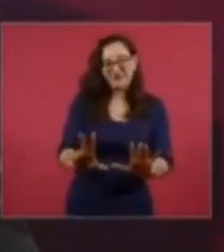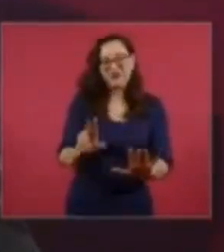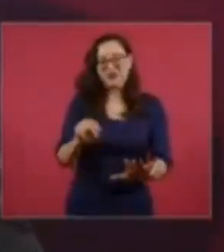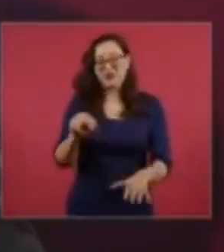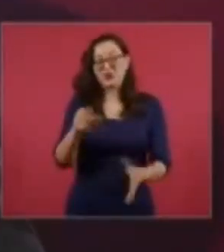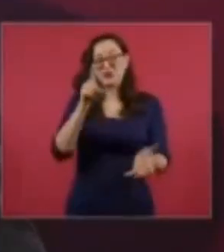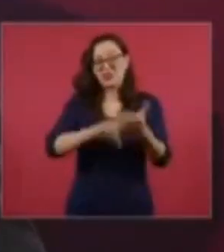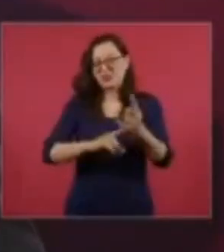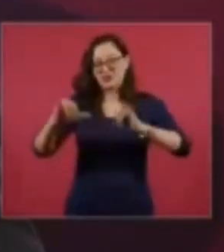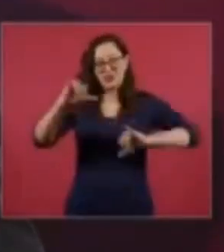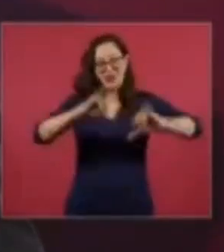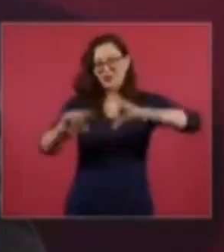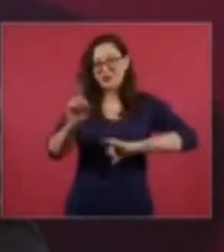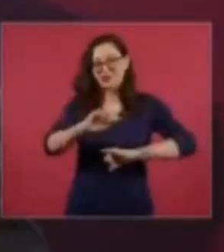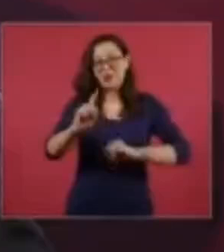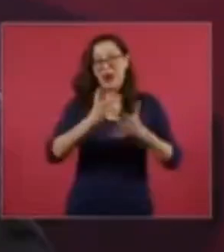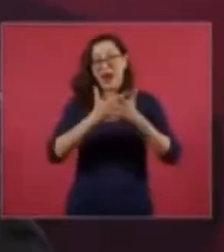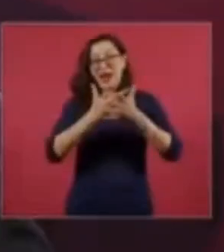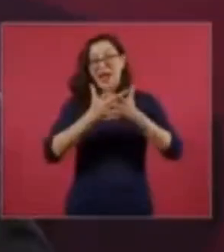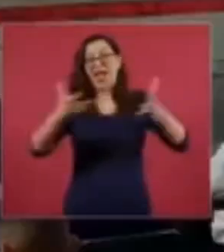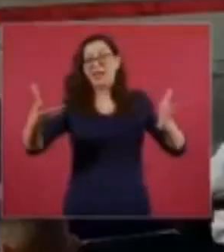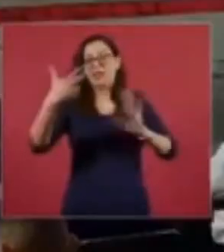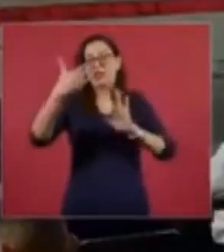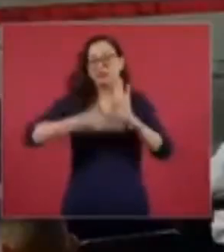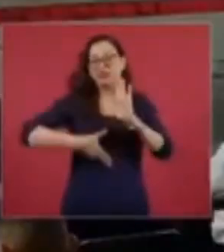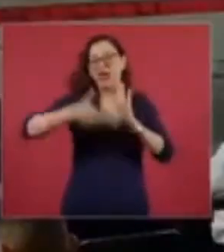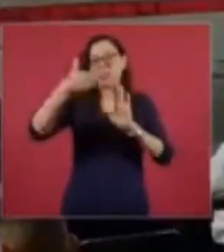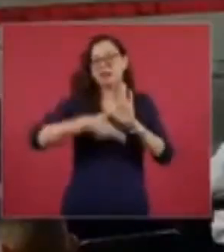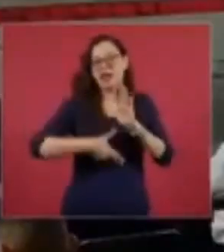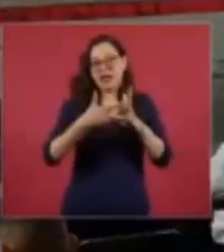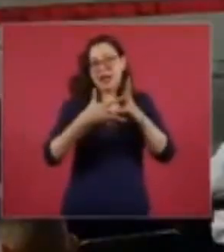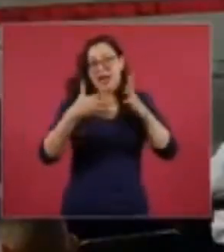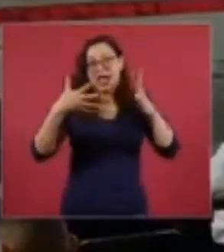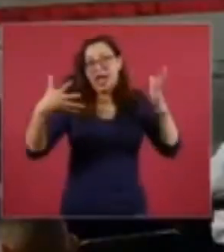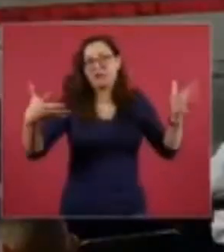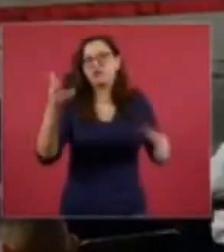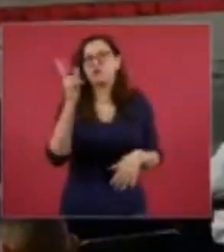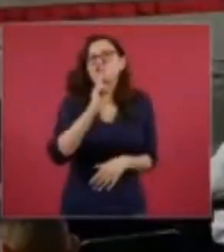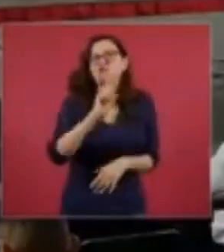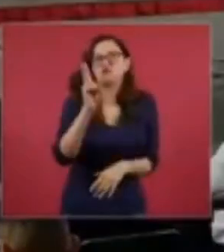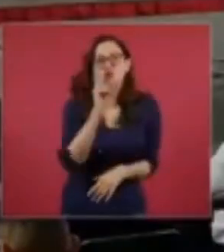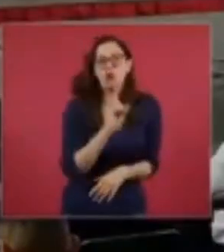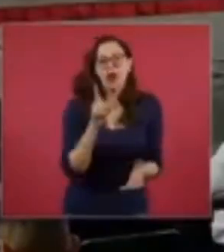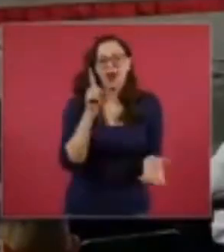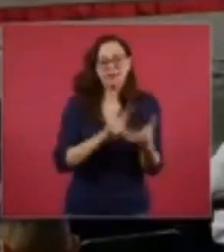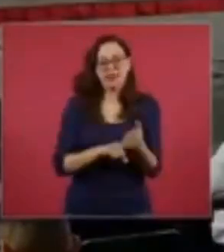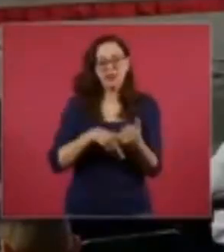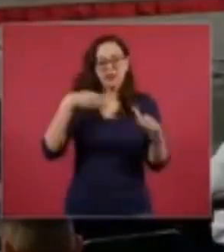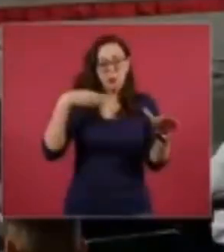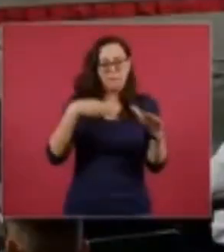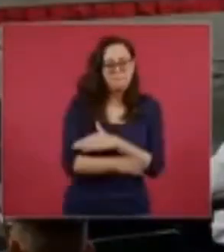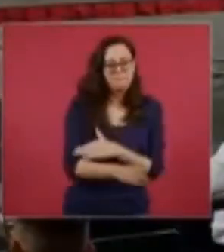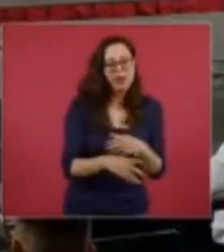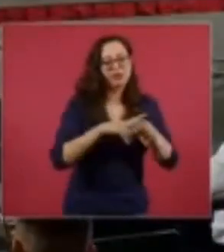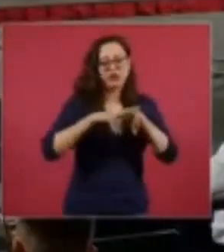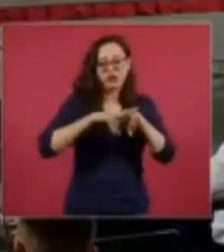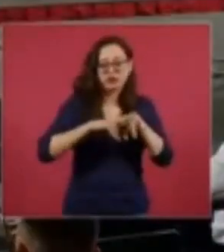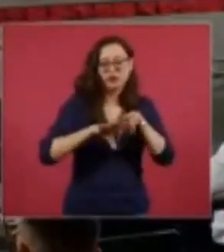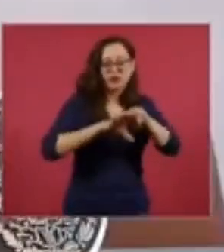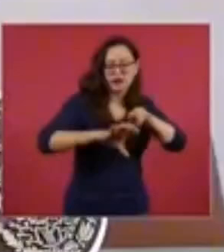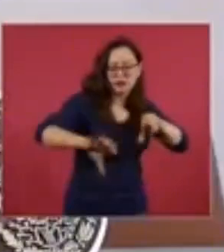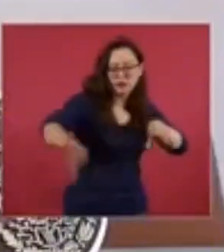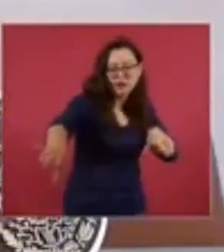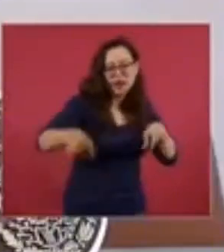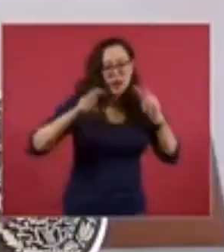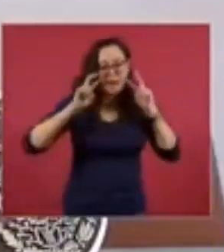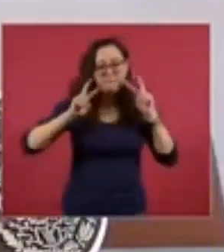grande. Va a incluir un área con unas vías, con un metro como el que se usa en la Ciudad de México y que ha sido donado por parte